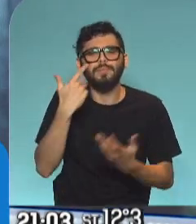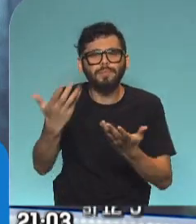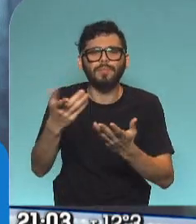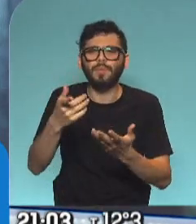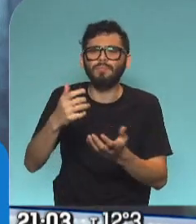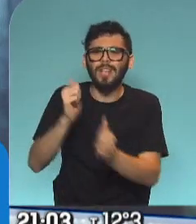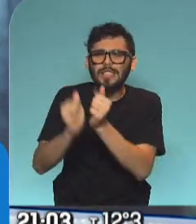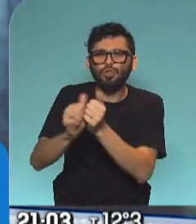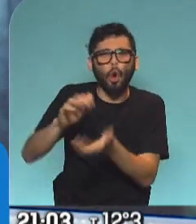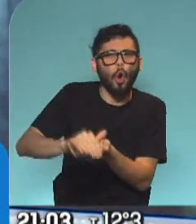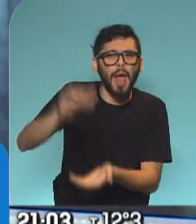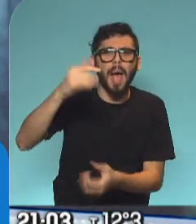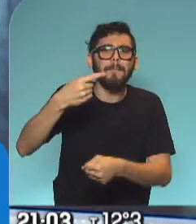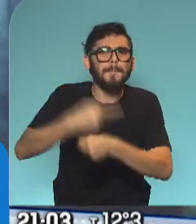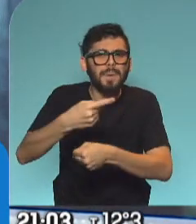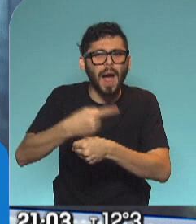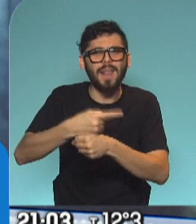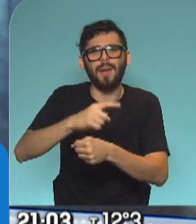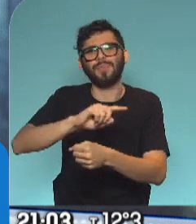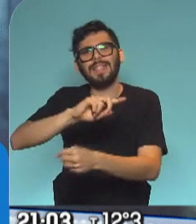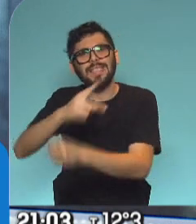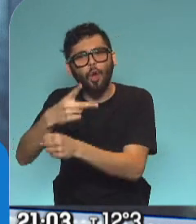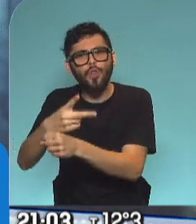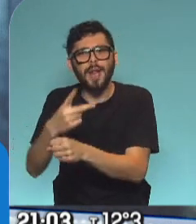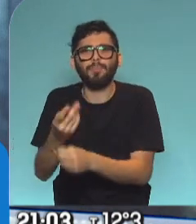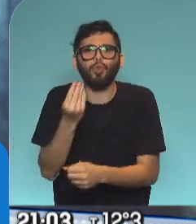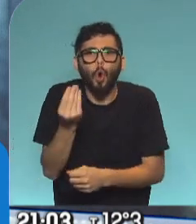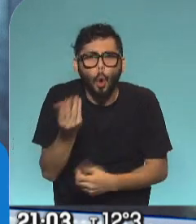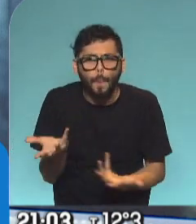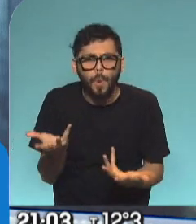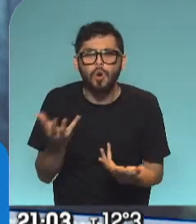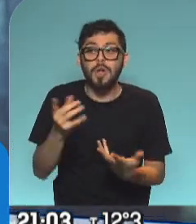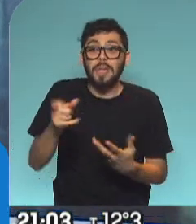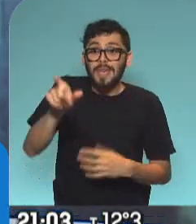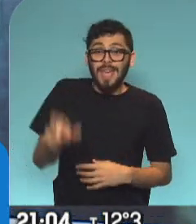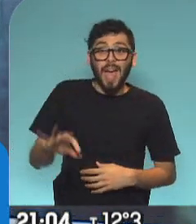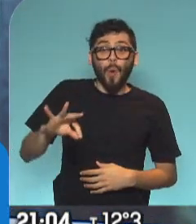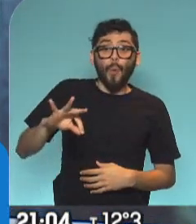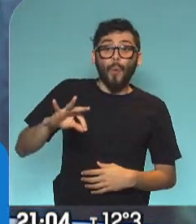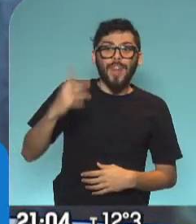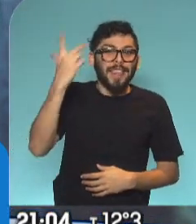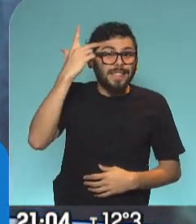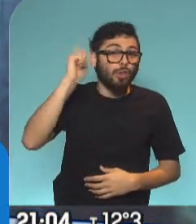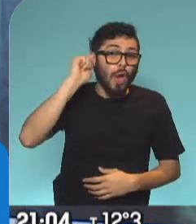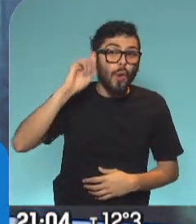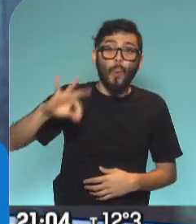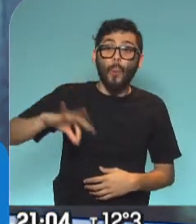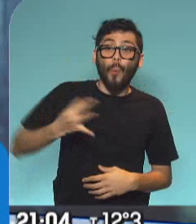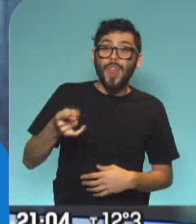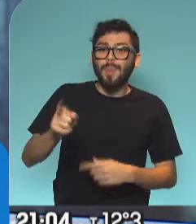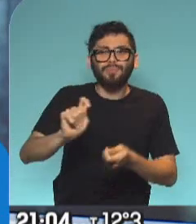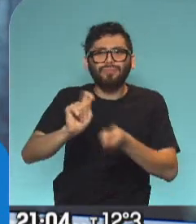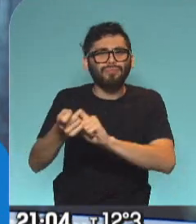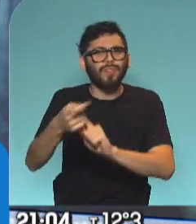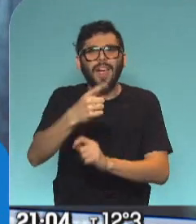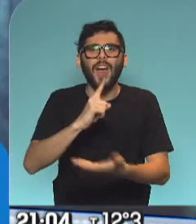toda su historia en la primaria y en la secundaria y cómo le cambia la vida a los 18 años cuando